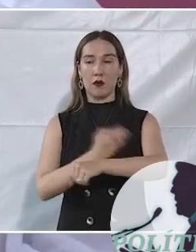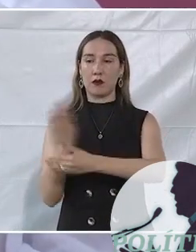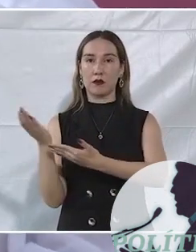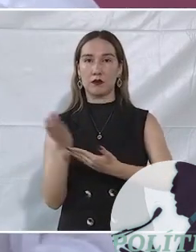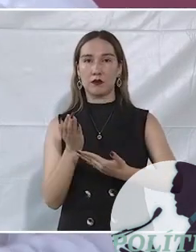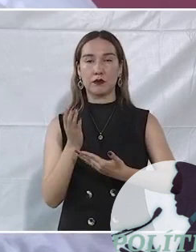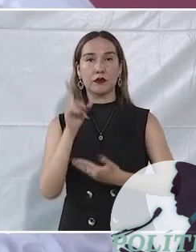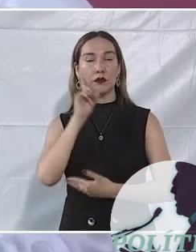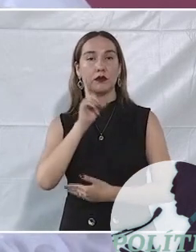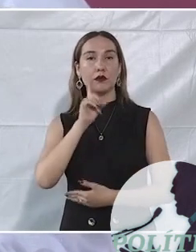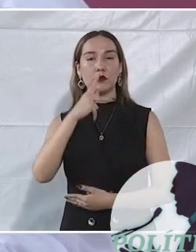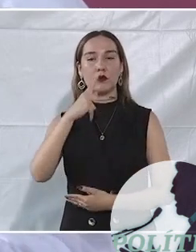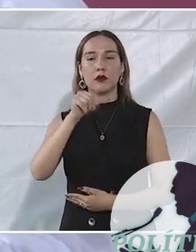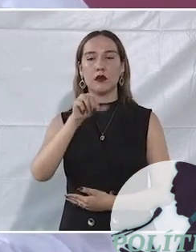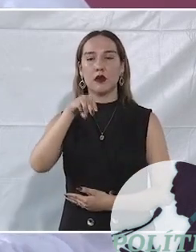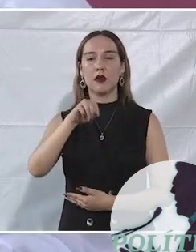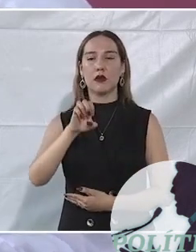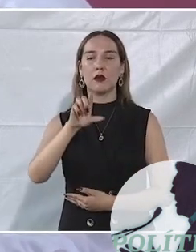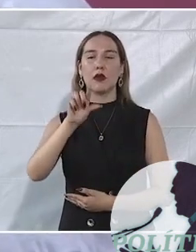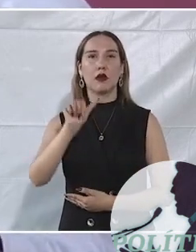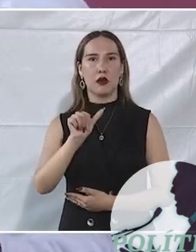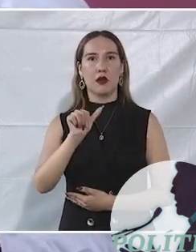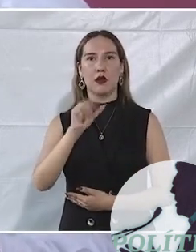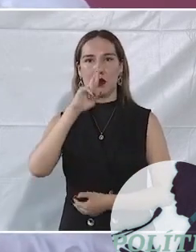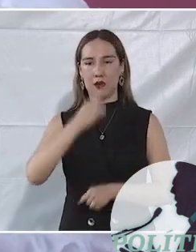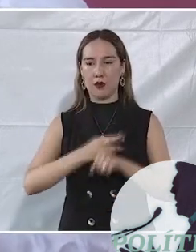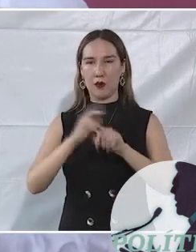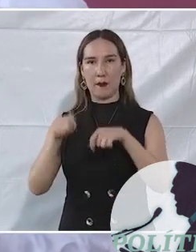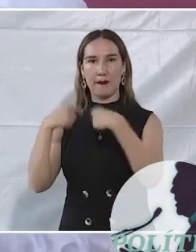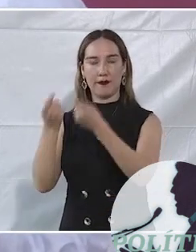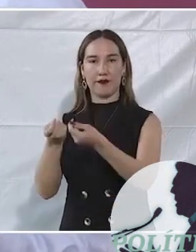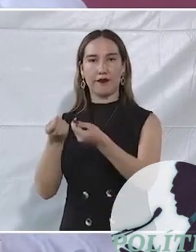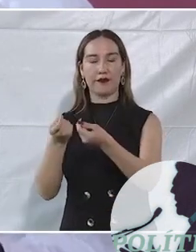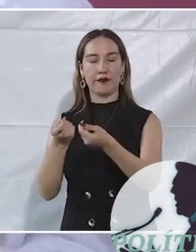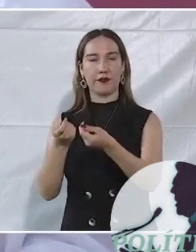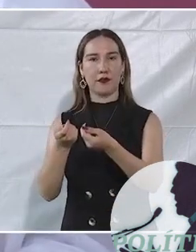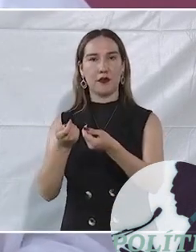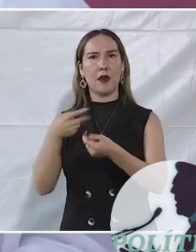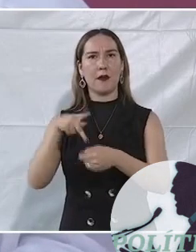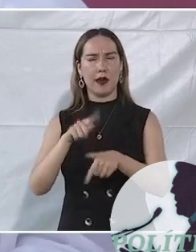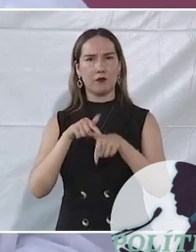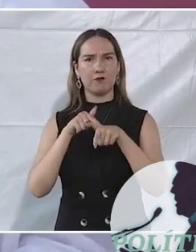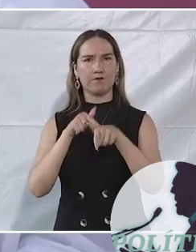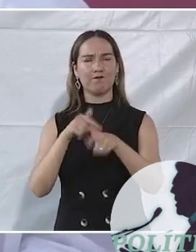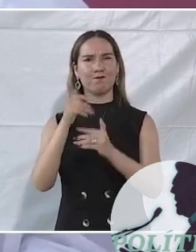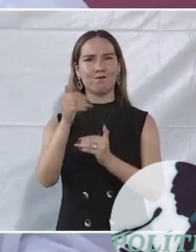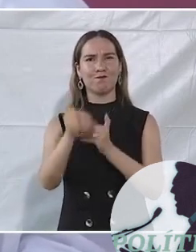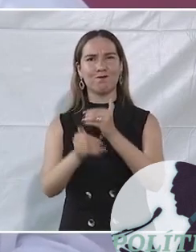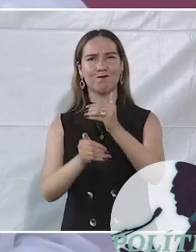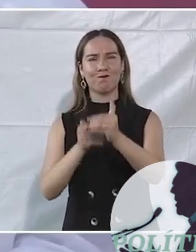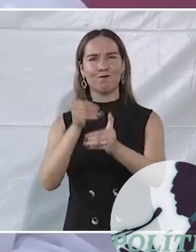la responsable de este programa. Vamos a seguir